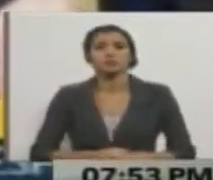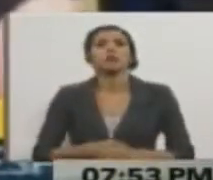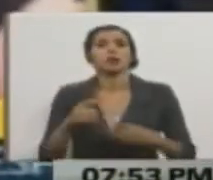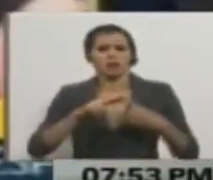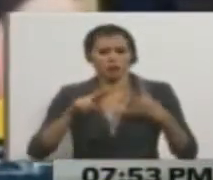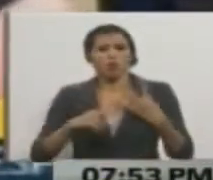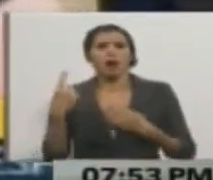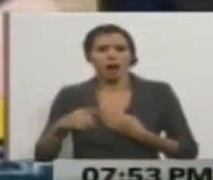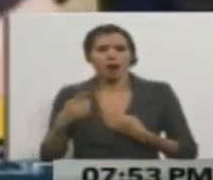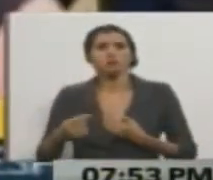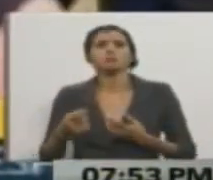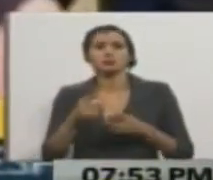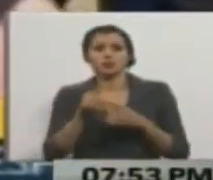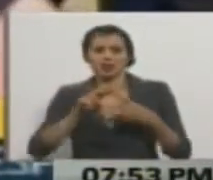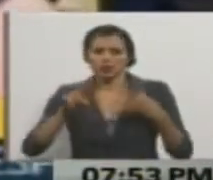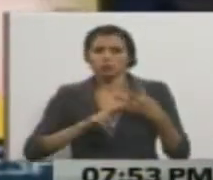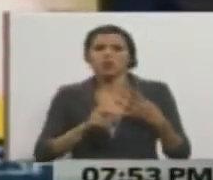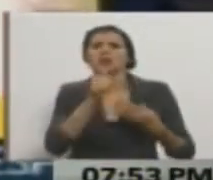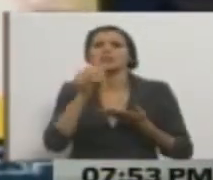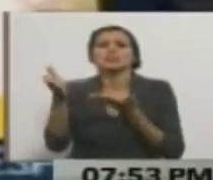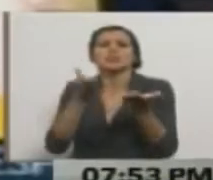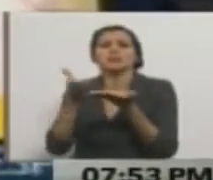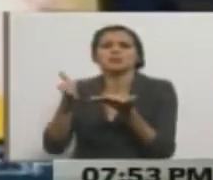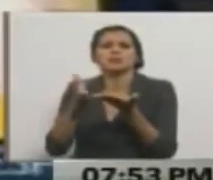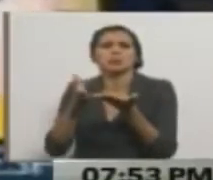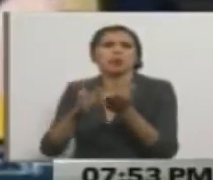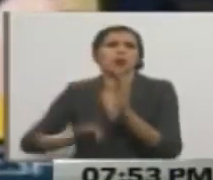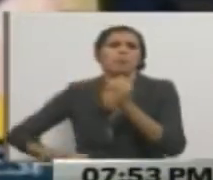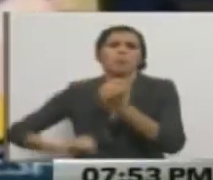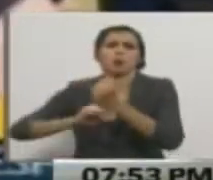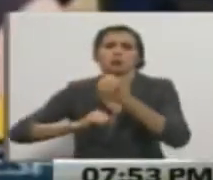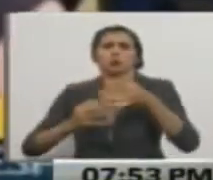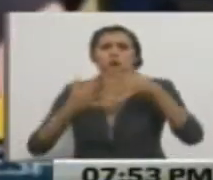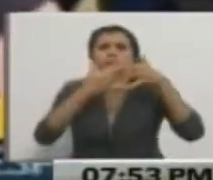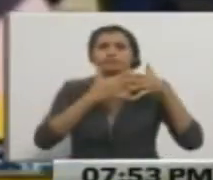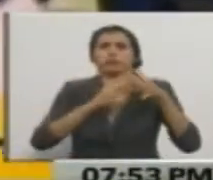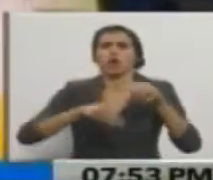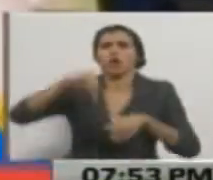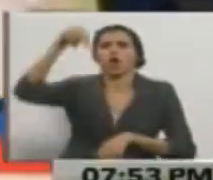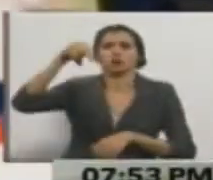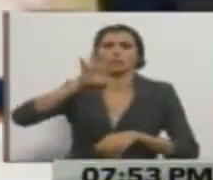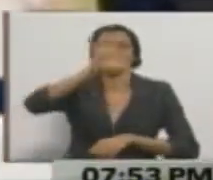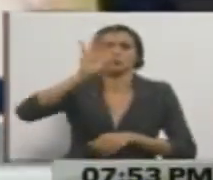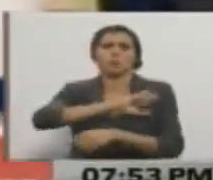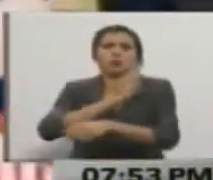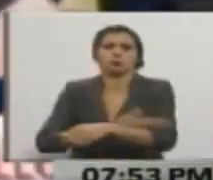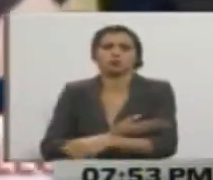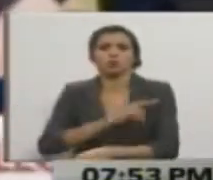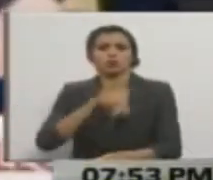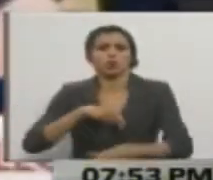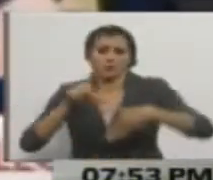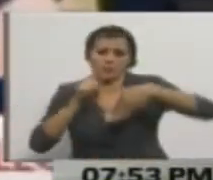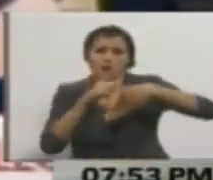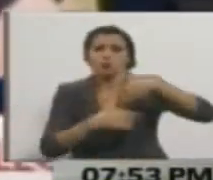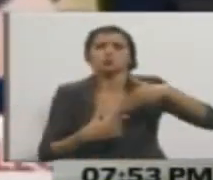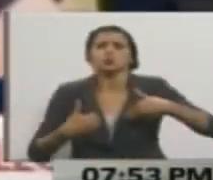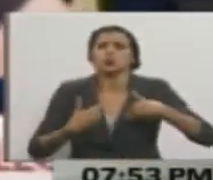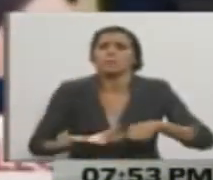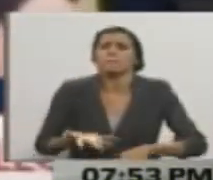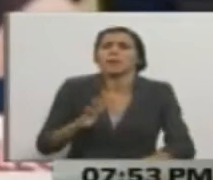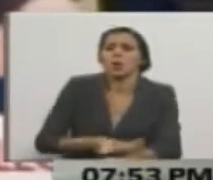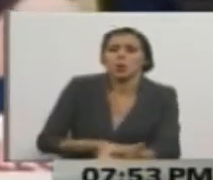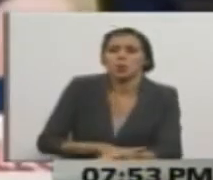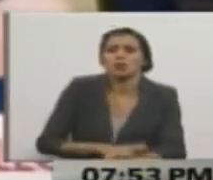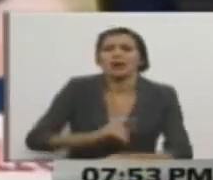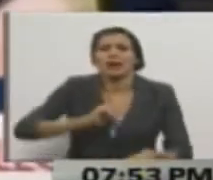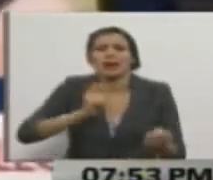están, justamente al servicio del desarrollismo del norte. Somos los países más vulnerables al cambio climático. Hay una